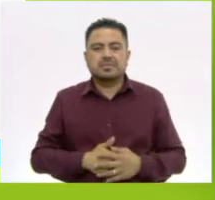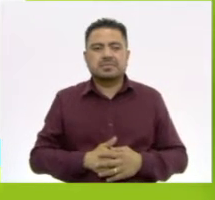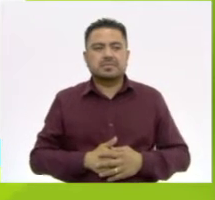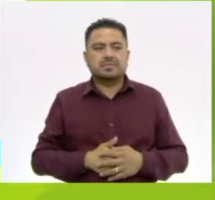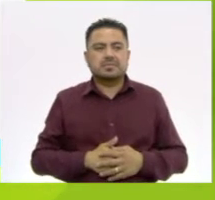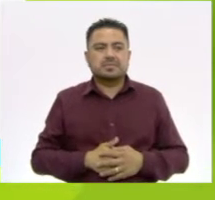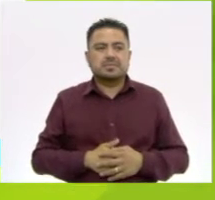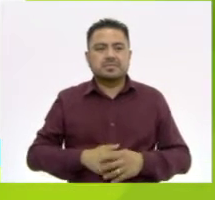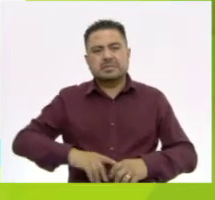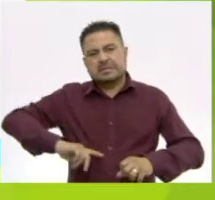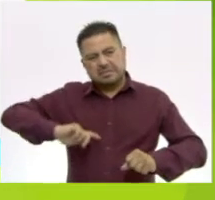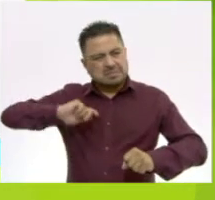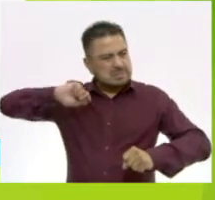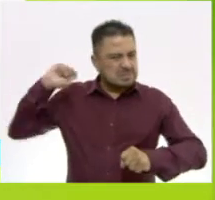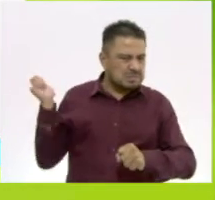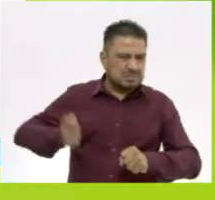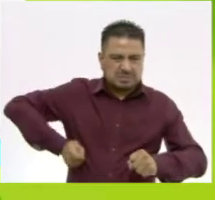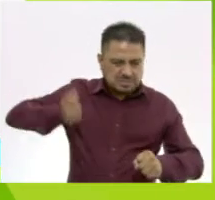martilleo